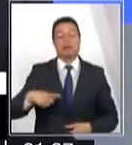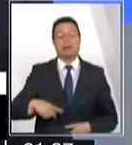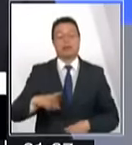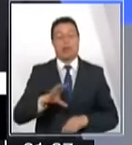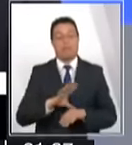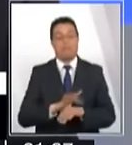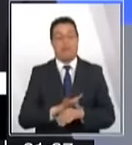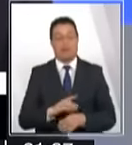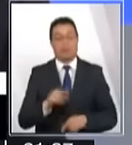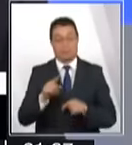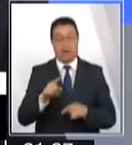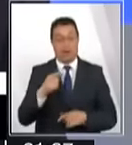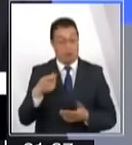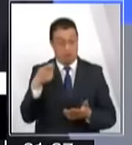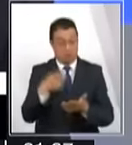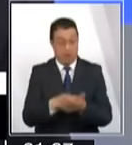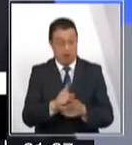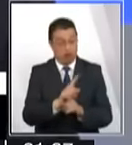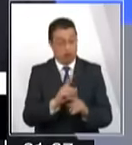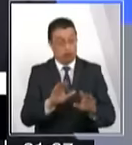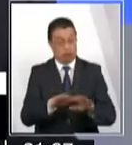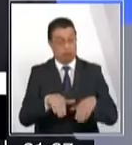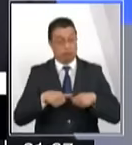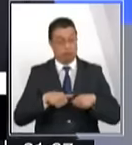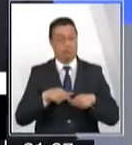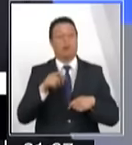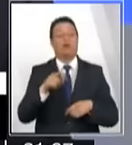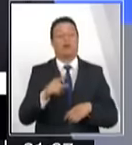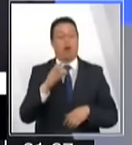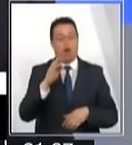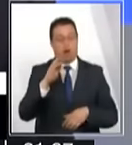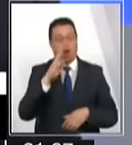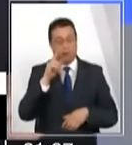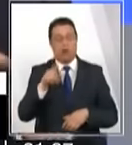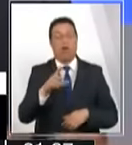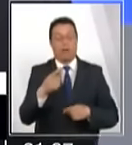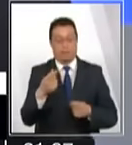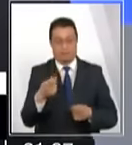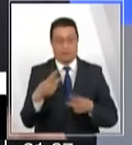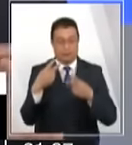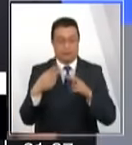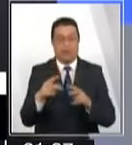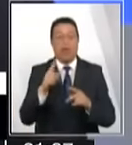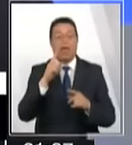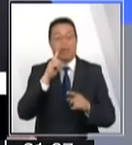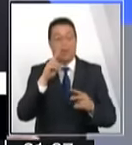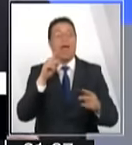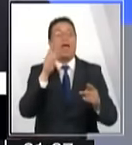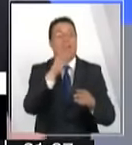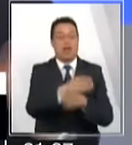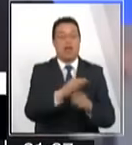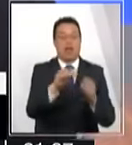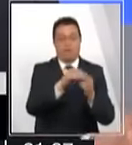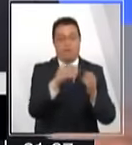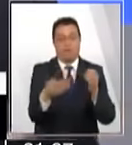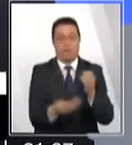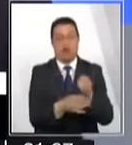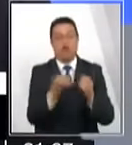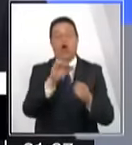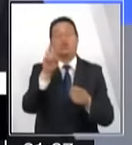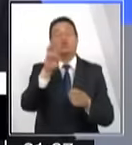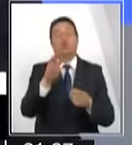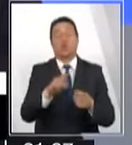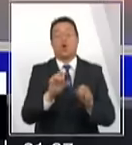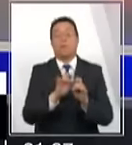las isapres dejan de pagar las licencias médicas evidentemente que ese dinero tiene que ir a ese fondo o a ese seguro especial para financiar la